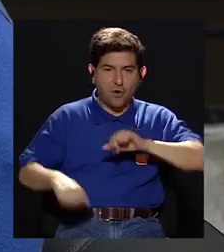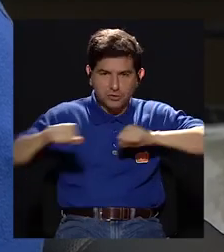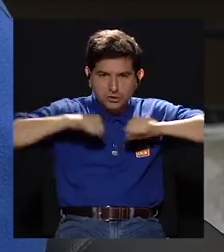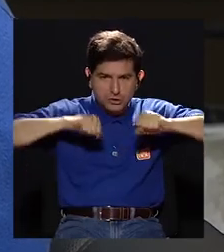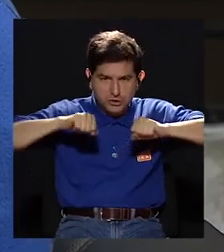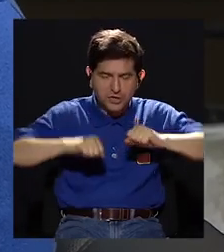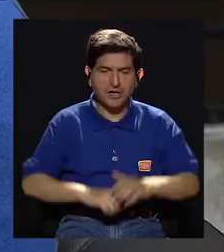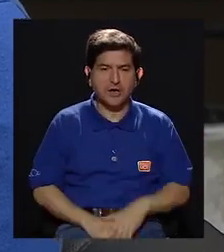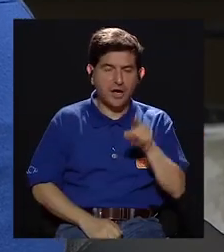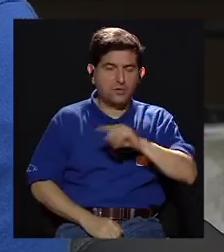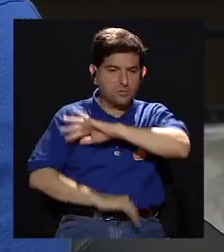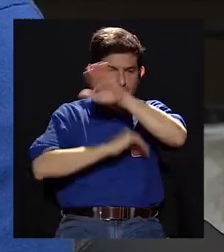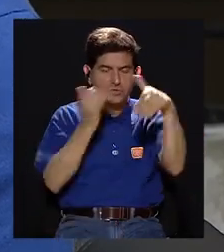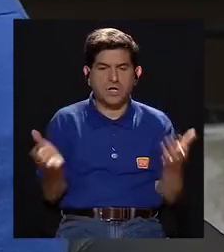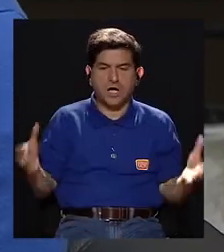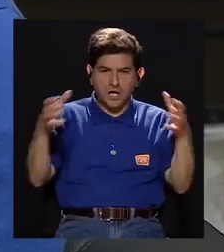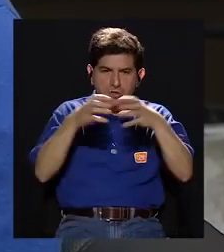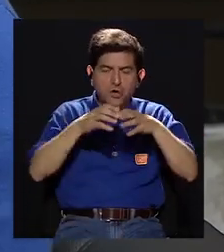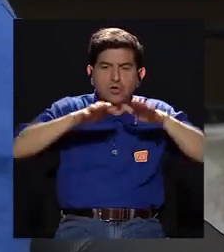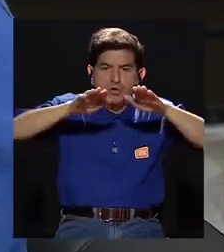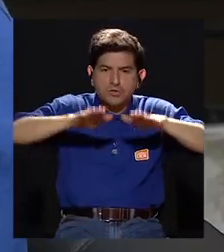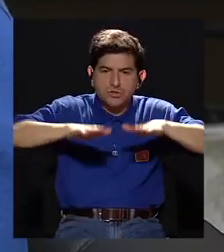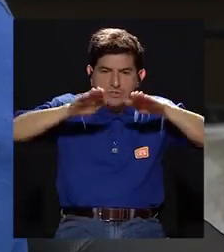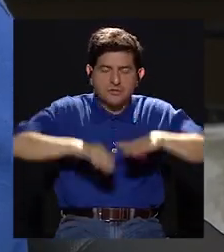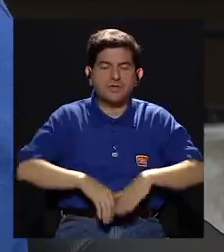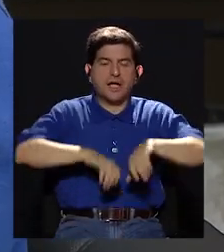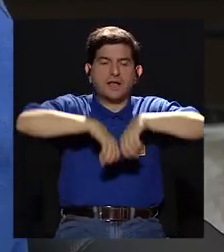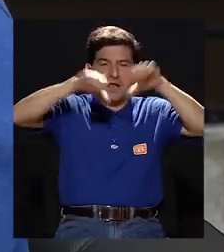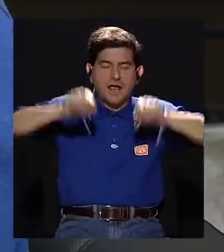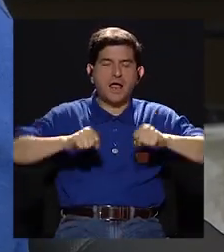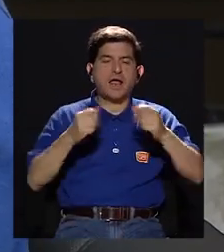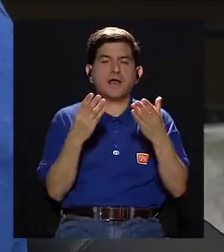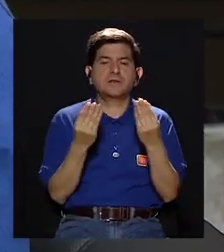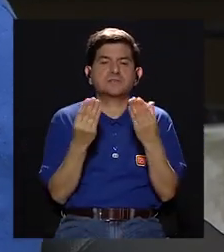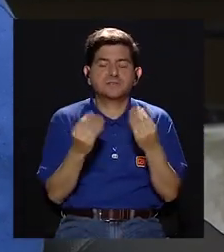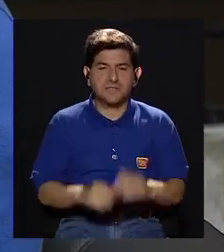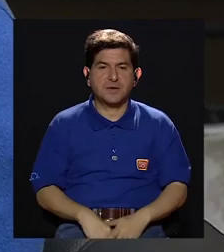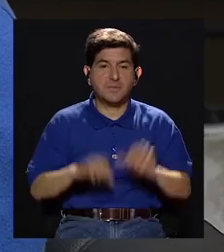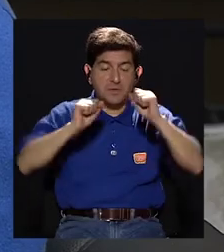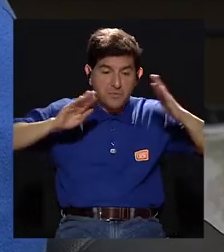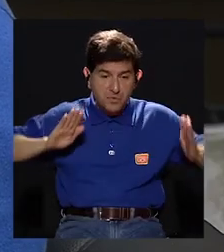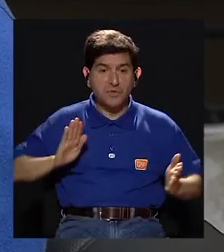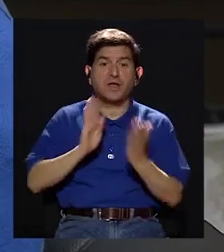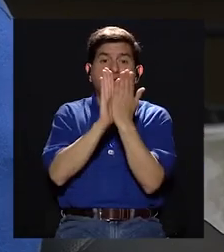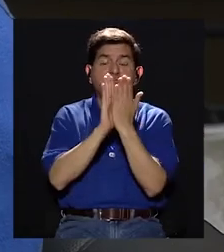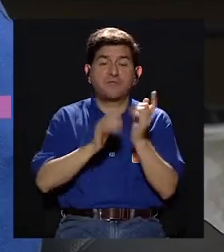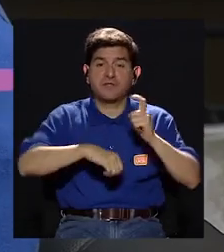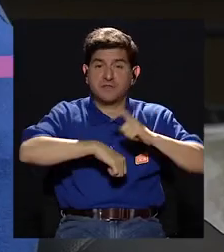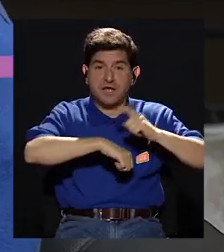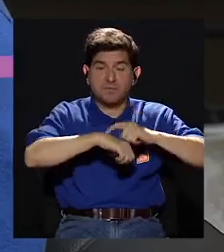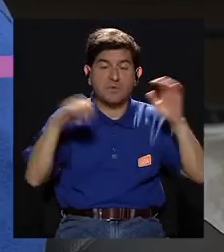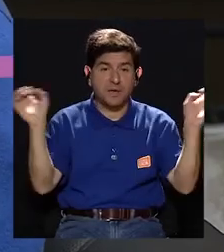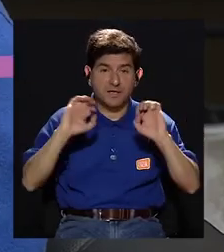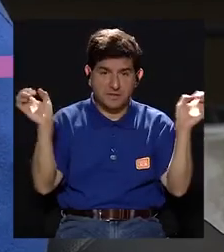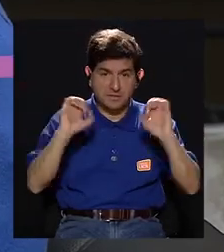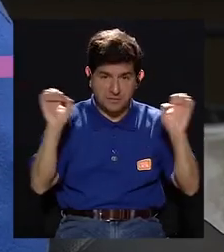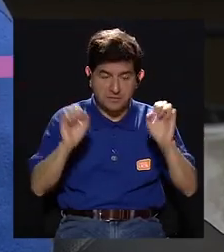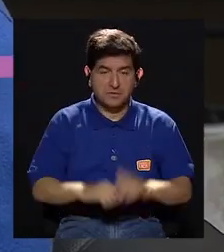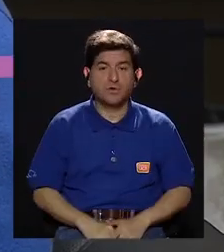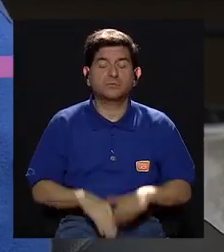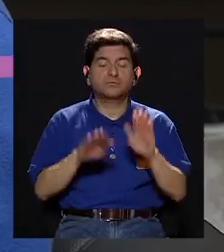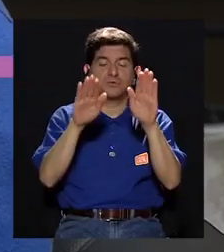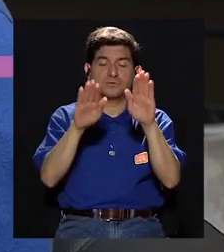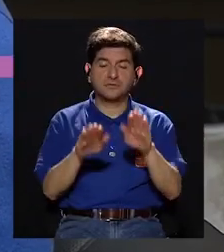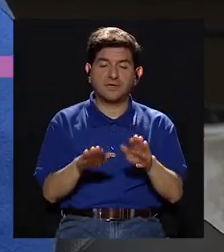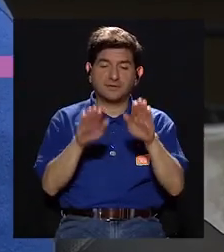tiemble, podés reunirlos a todos y tranquilizar el sistema nervioso para que puedan enfrentar el momento de